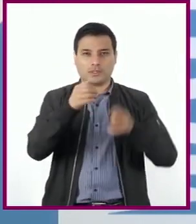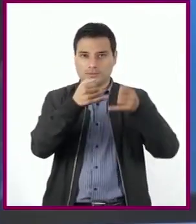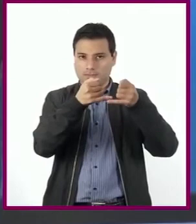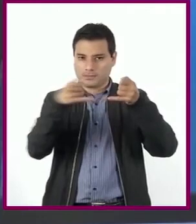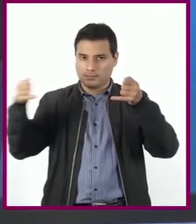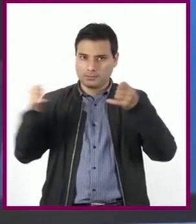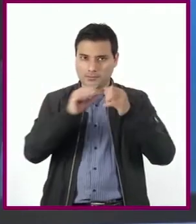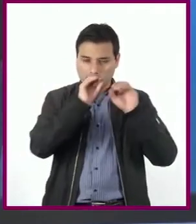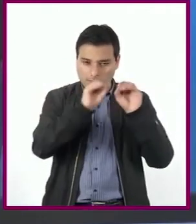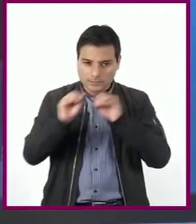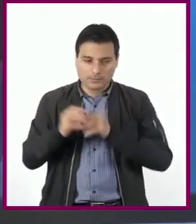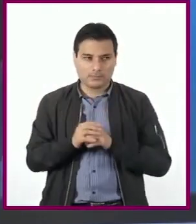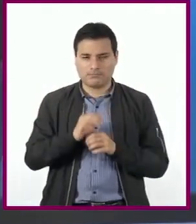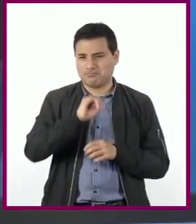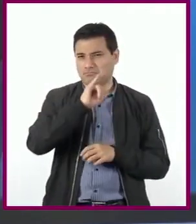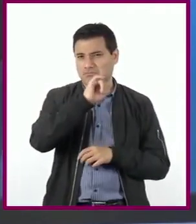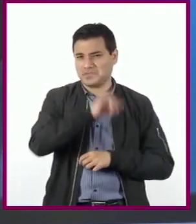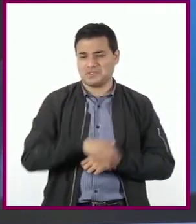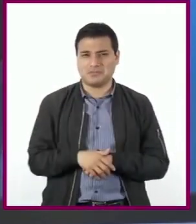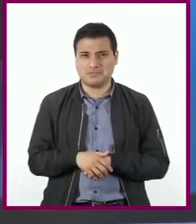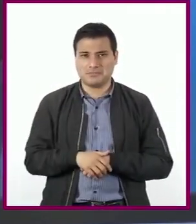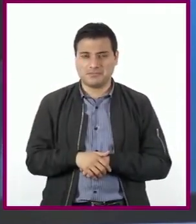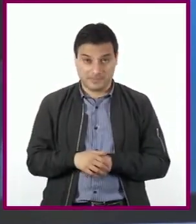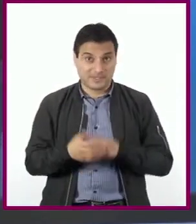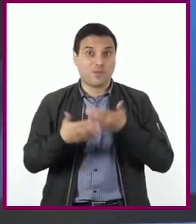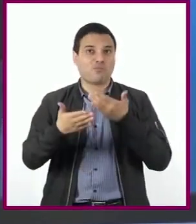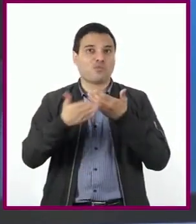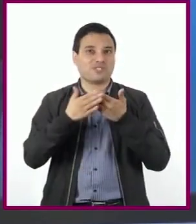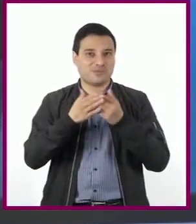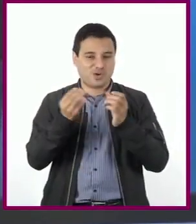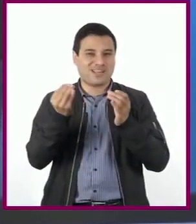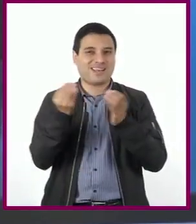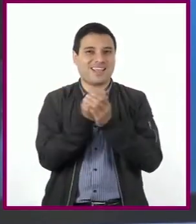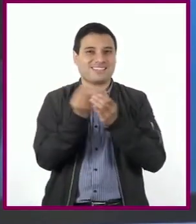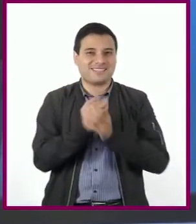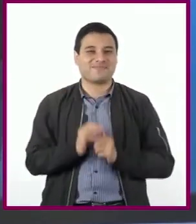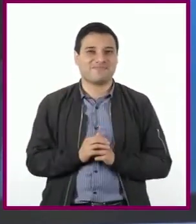numérica? Claro, y será en las próximas lecciones